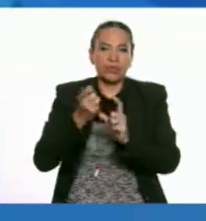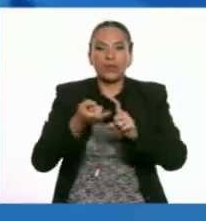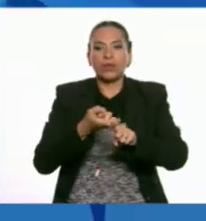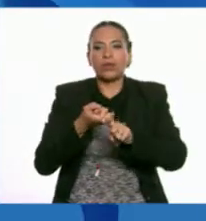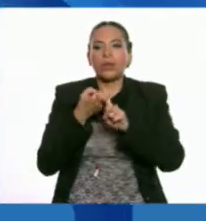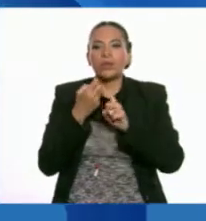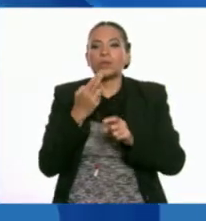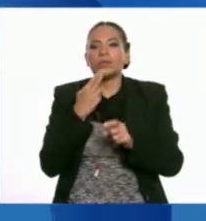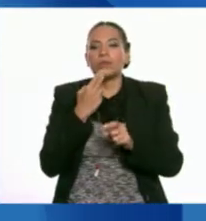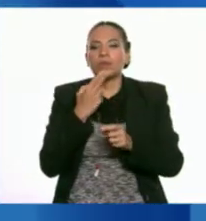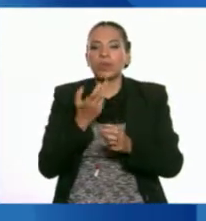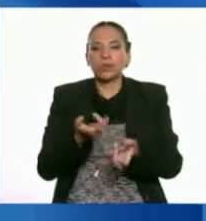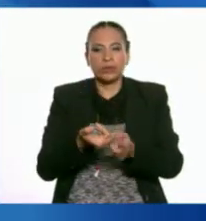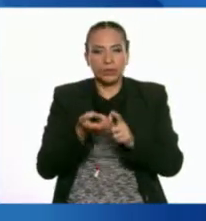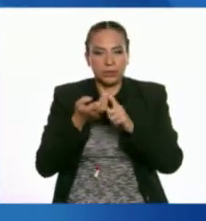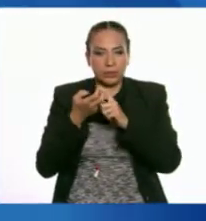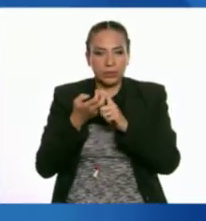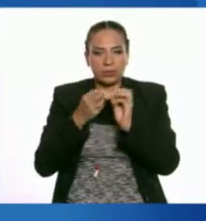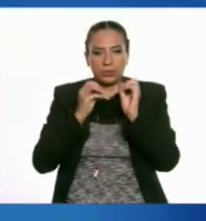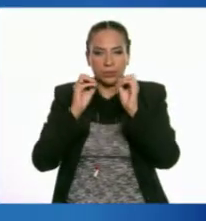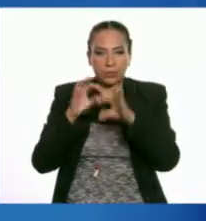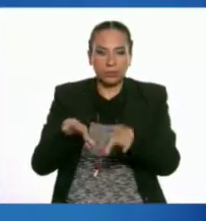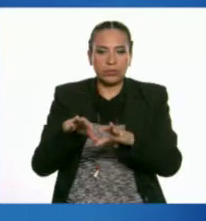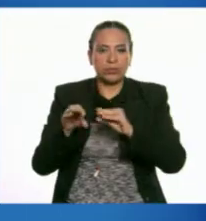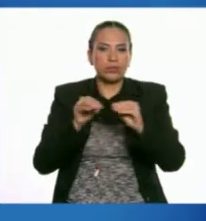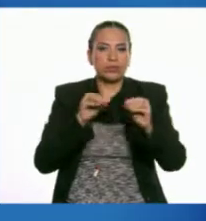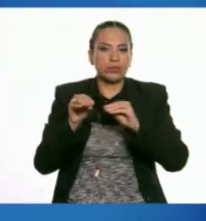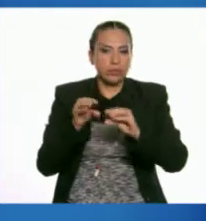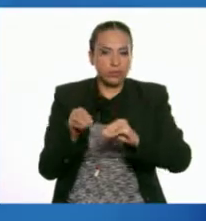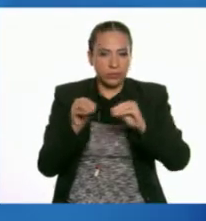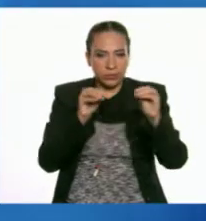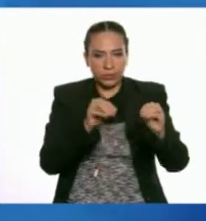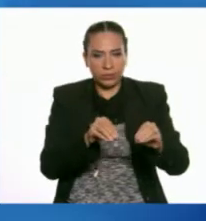lo usan para cargarlos y tirarlos o moverlos.